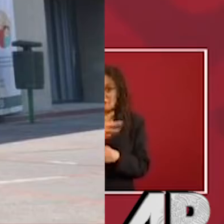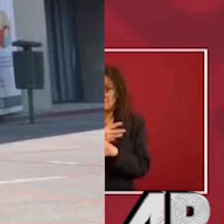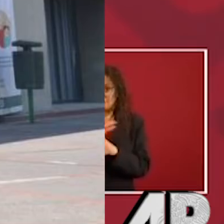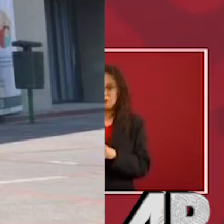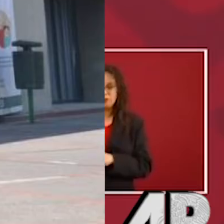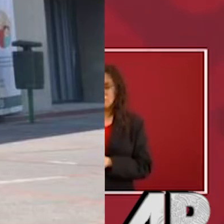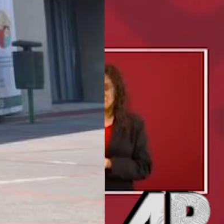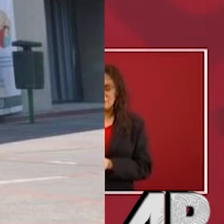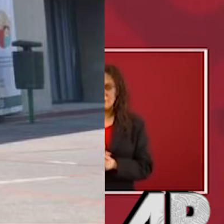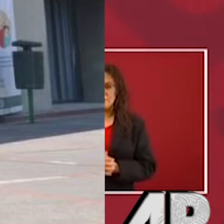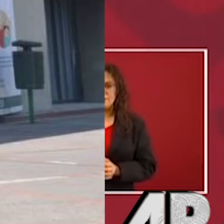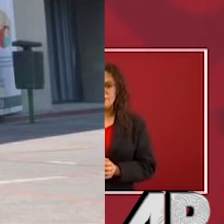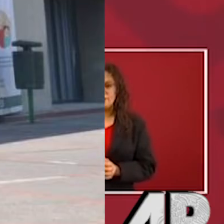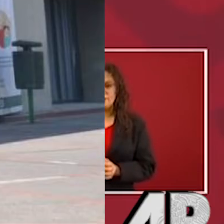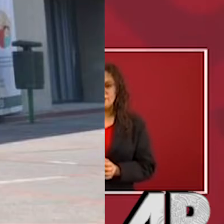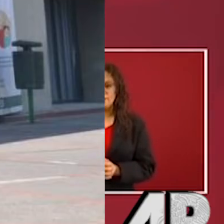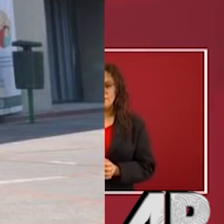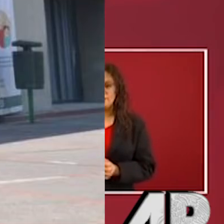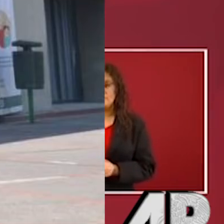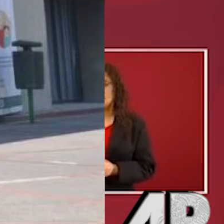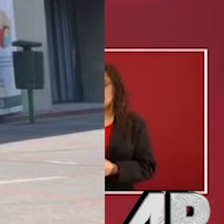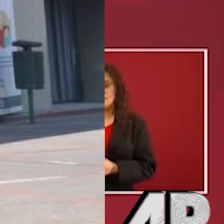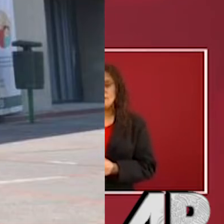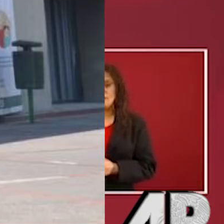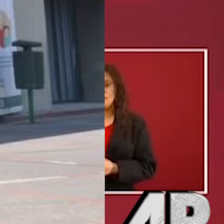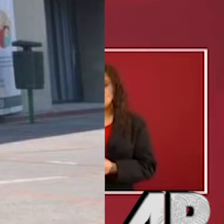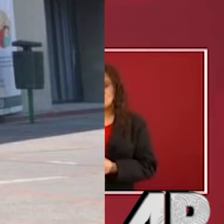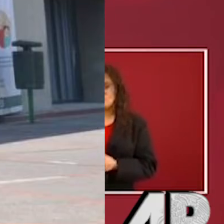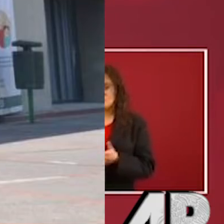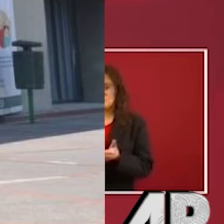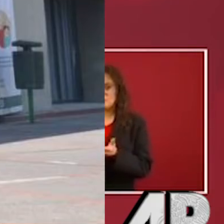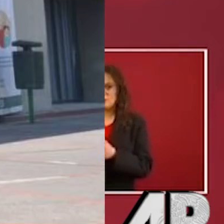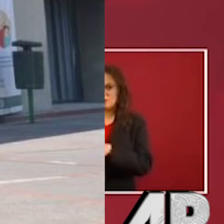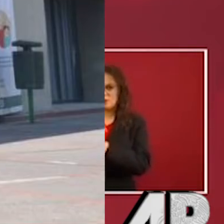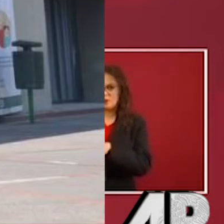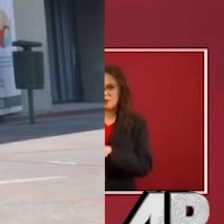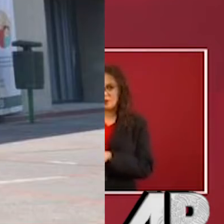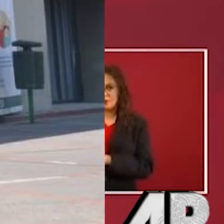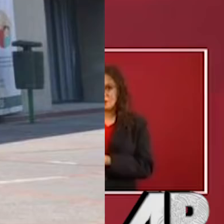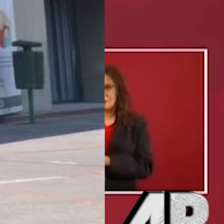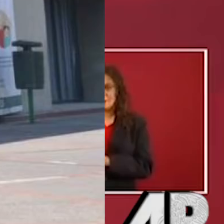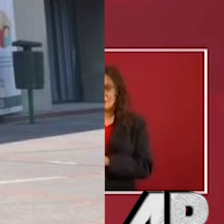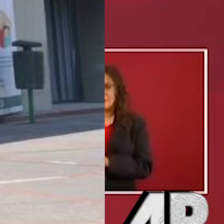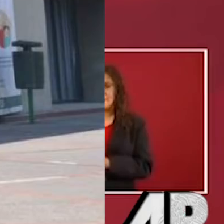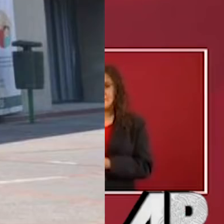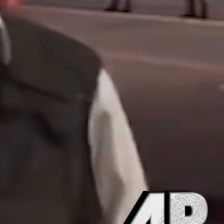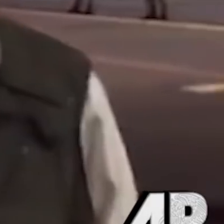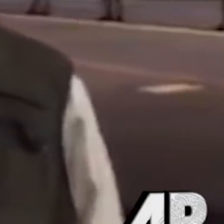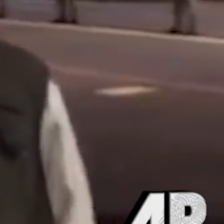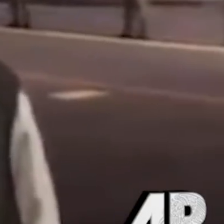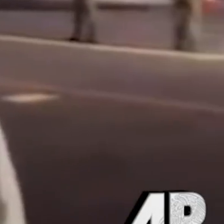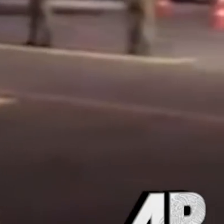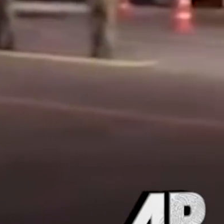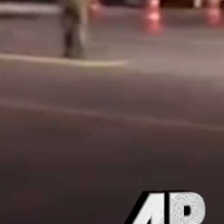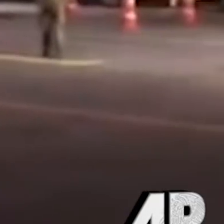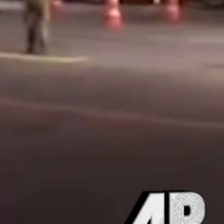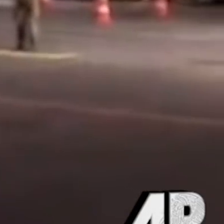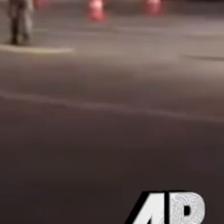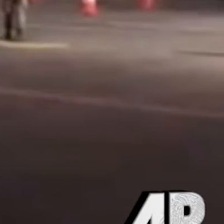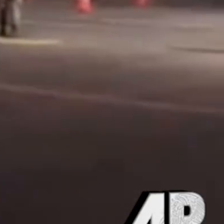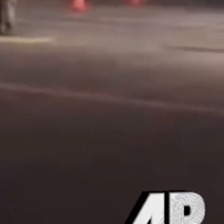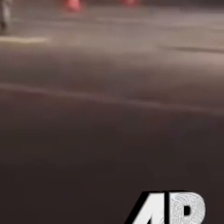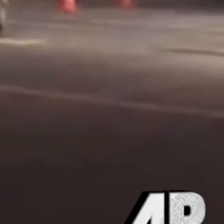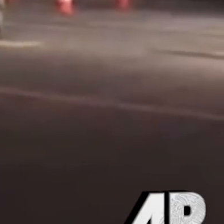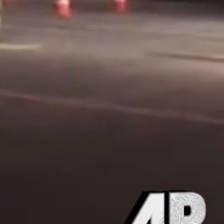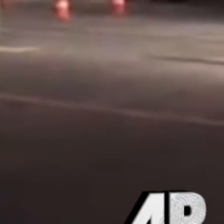hay en el Hospital General número 72 del IMSS, que asevera Carlos Loret de Mola, Víctor Durán Mendieta, subdirector de epidemiología